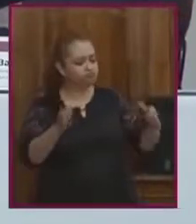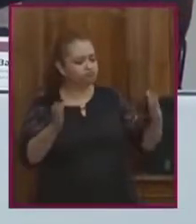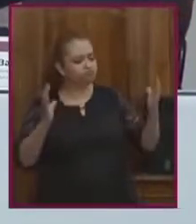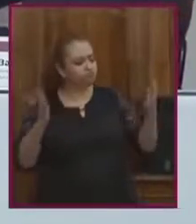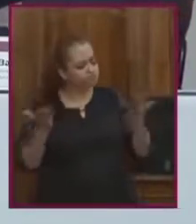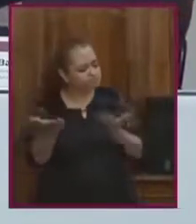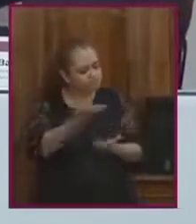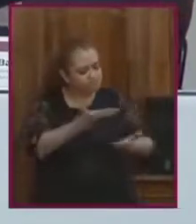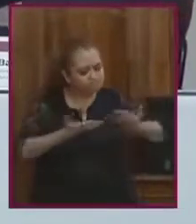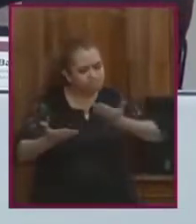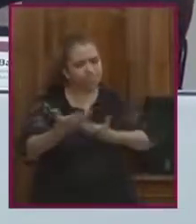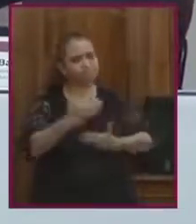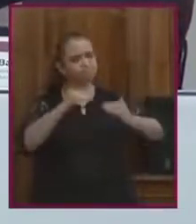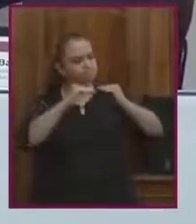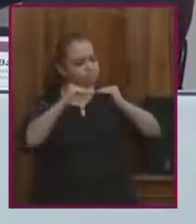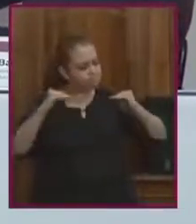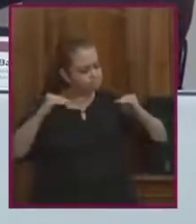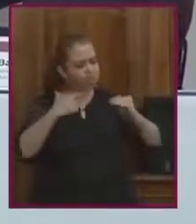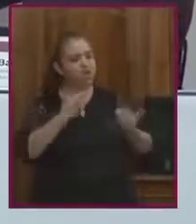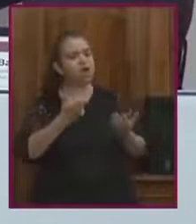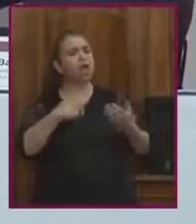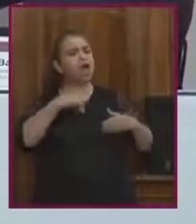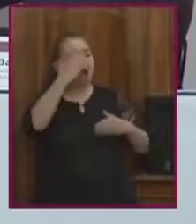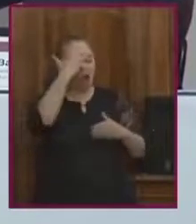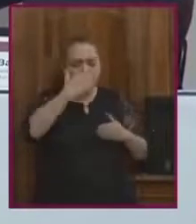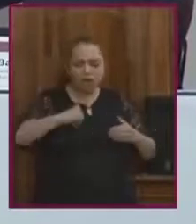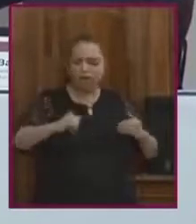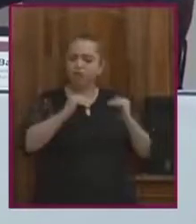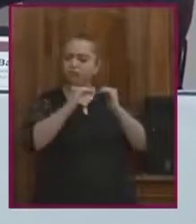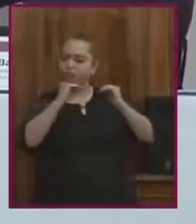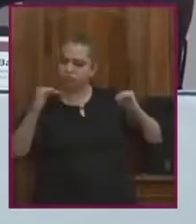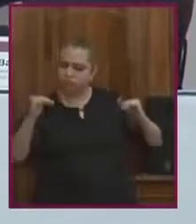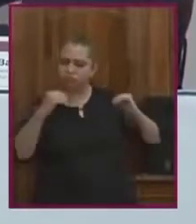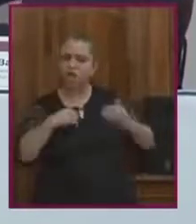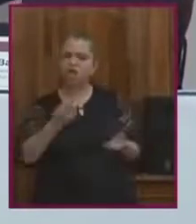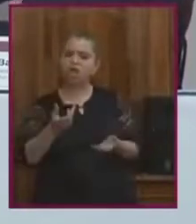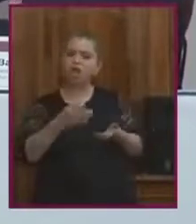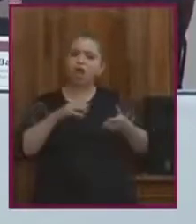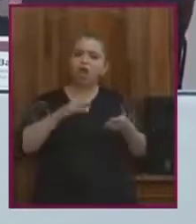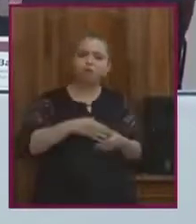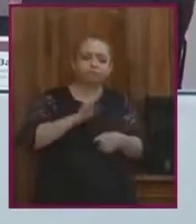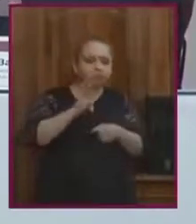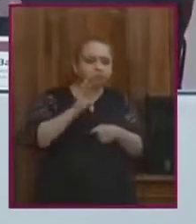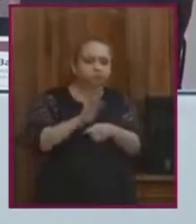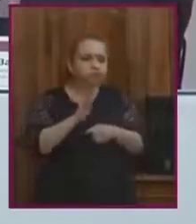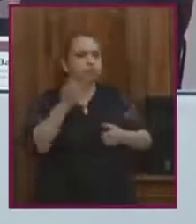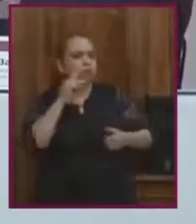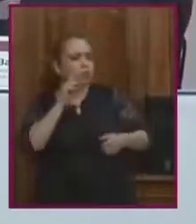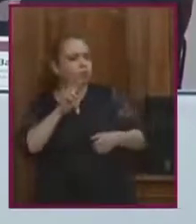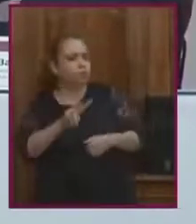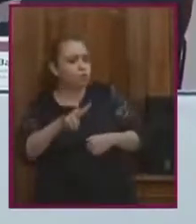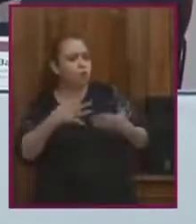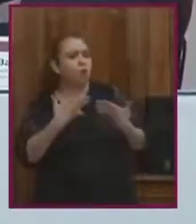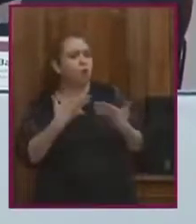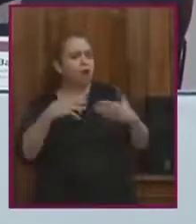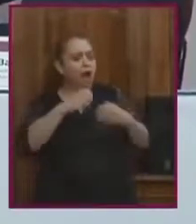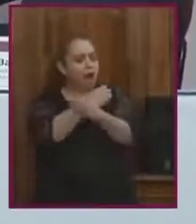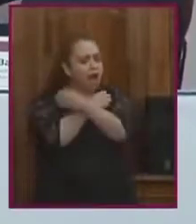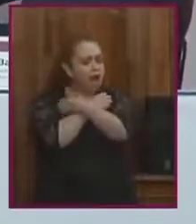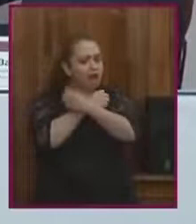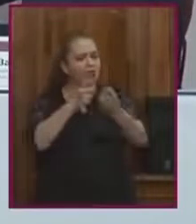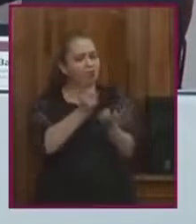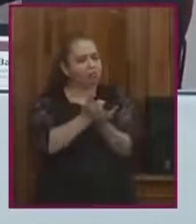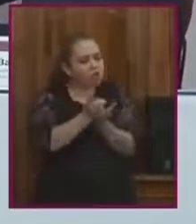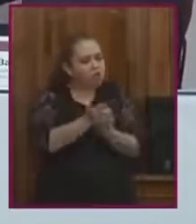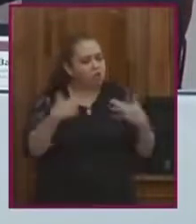ritmos de aprendizaje. Solo así garantizaremos el cumplimiento de derechos humanos a la educación. En